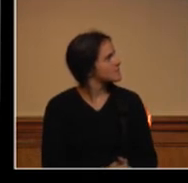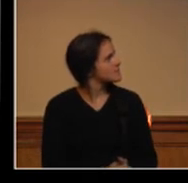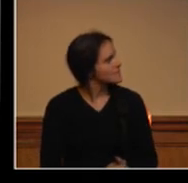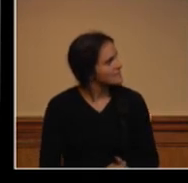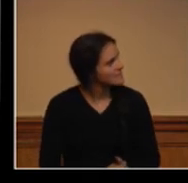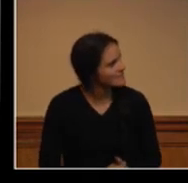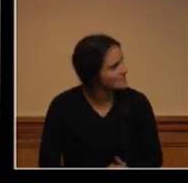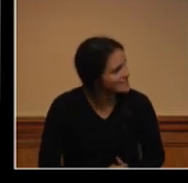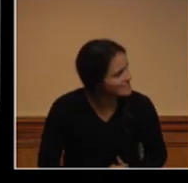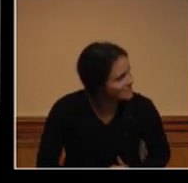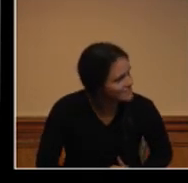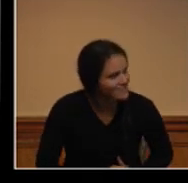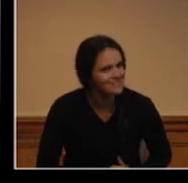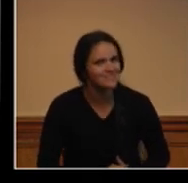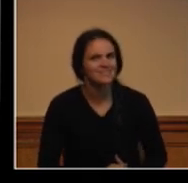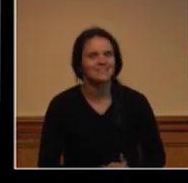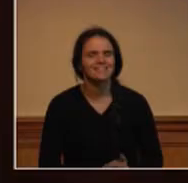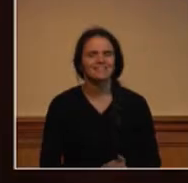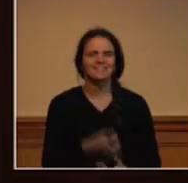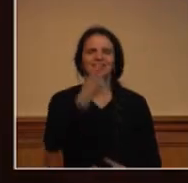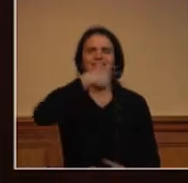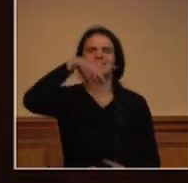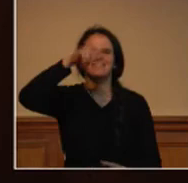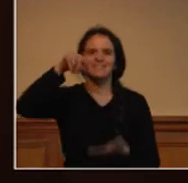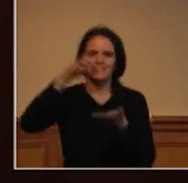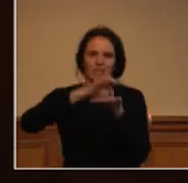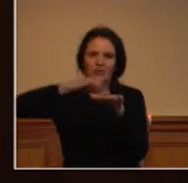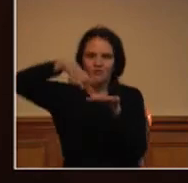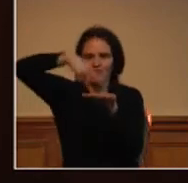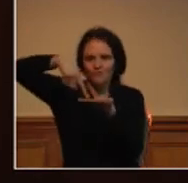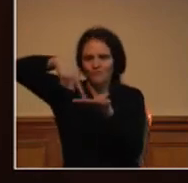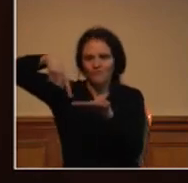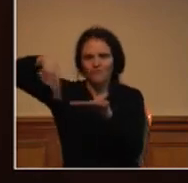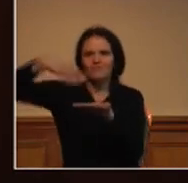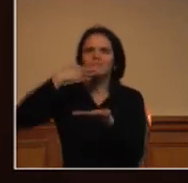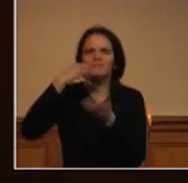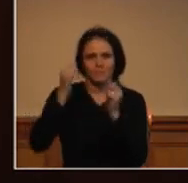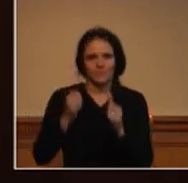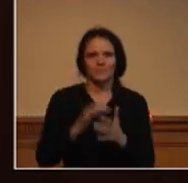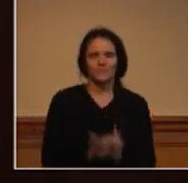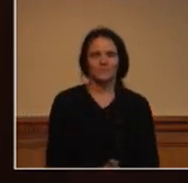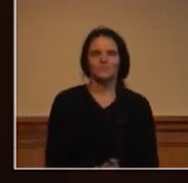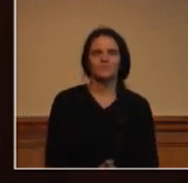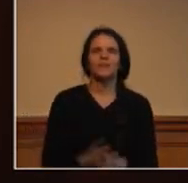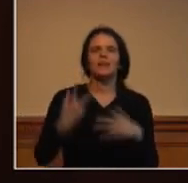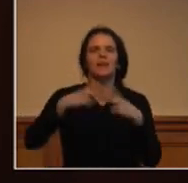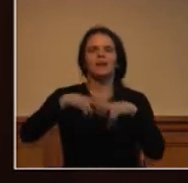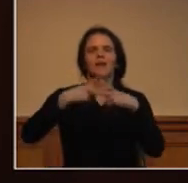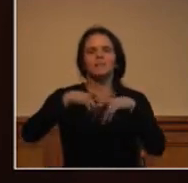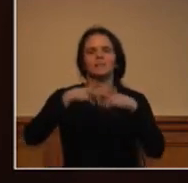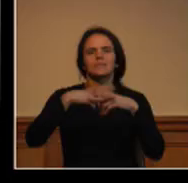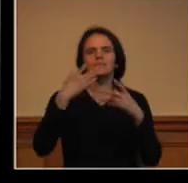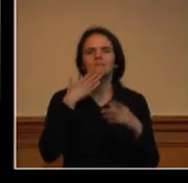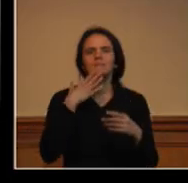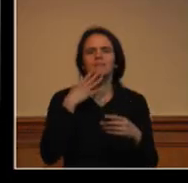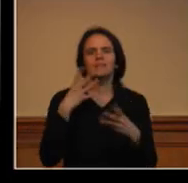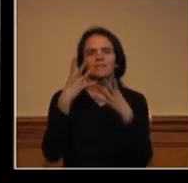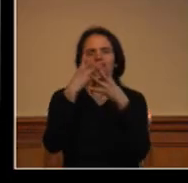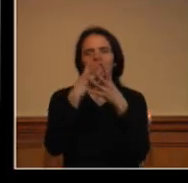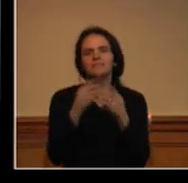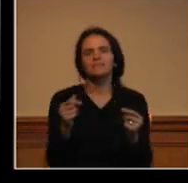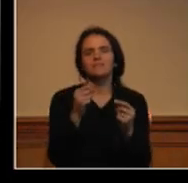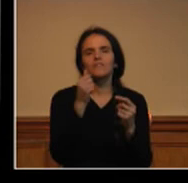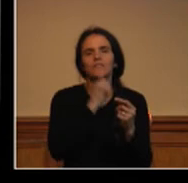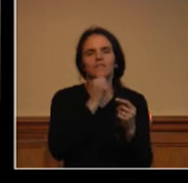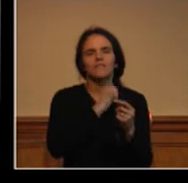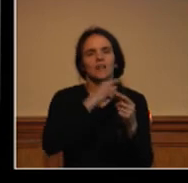o utilizar otro grosor de lápiz. También incorporamos en esta herramienta el botón de deshacer, que nos permite, si